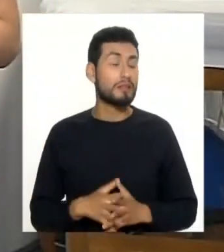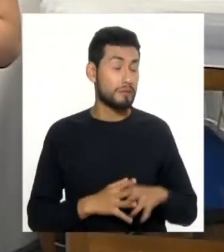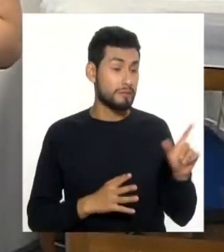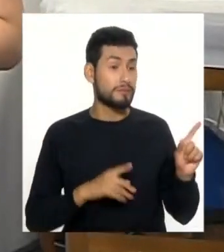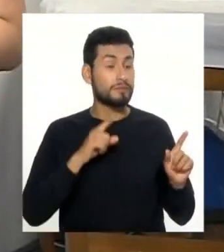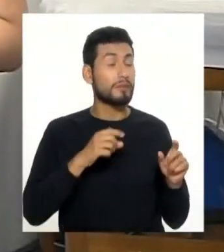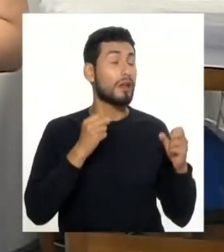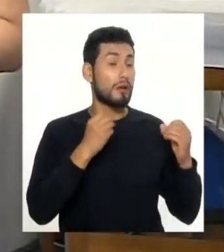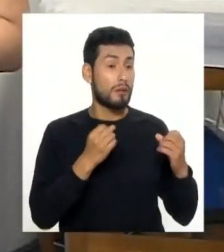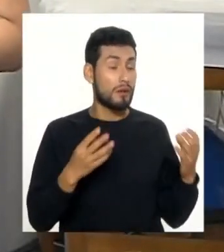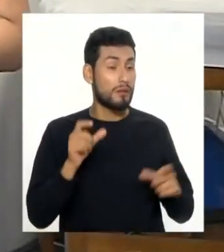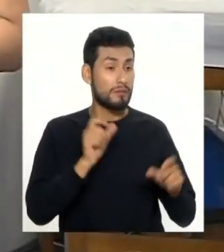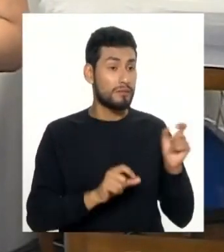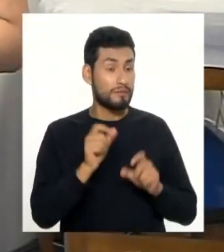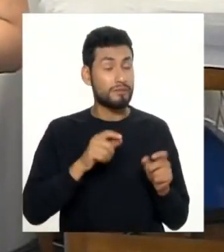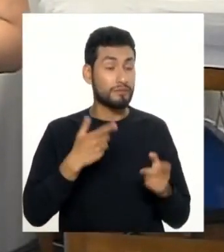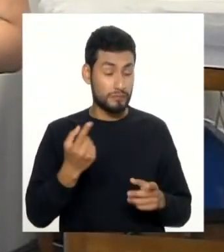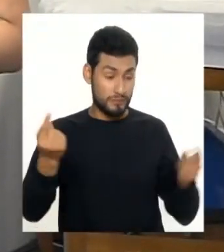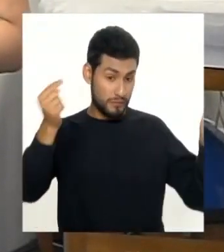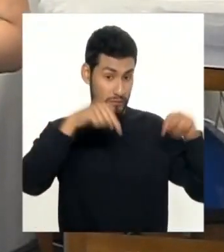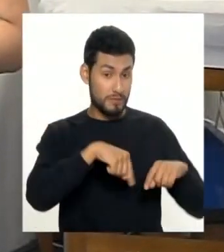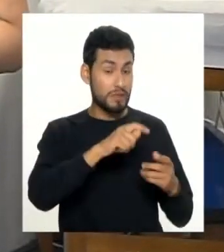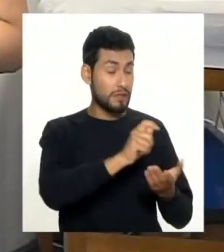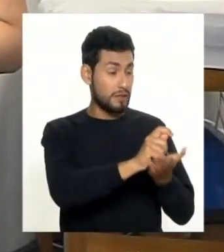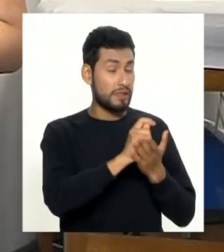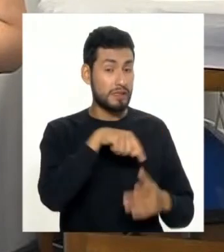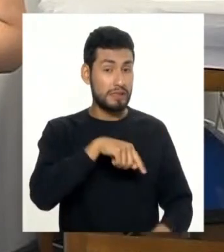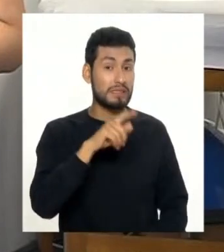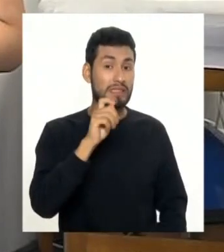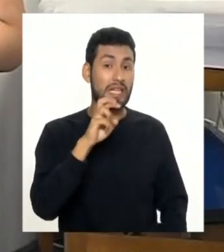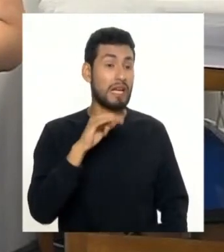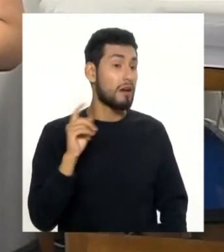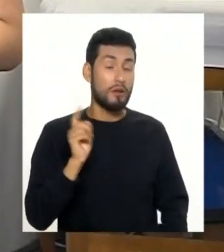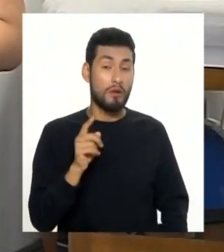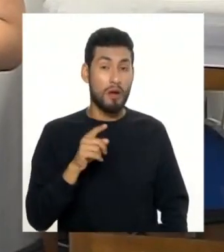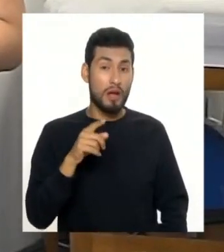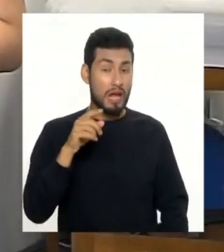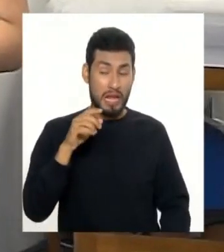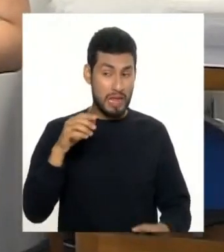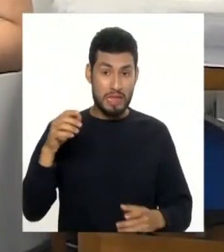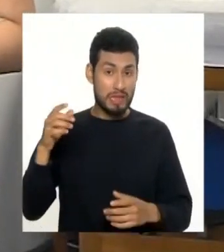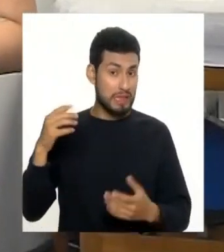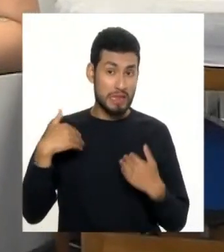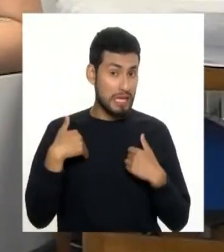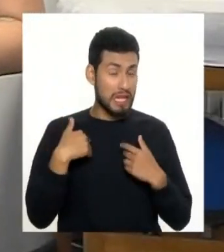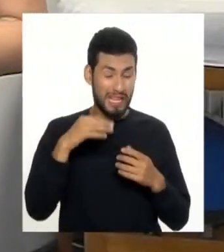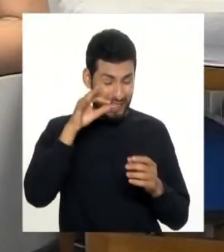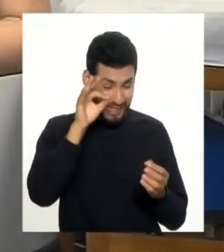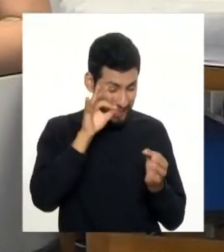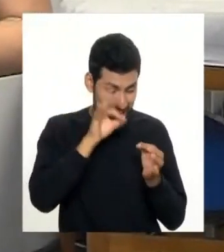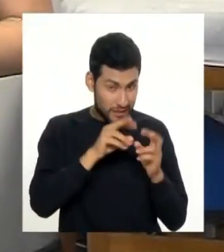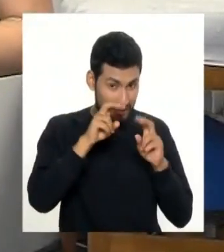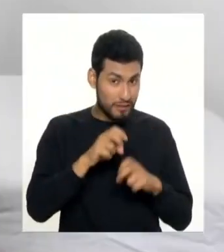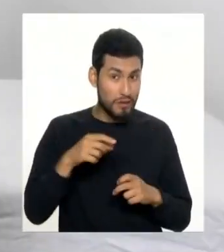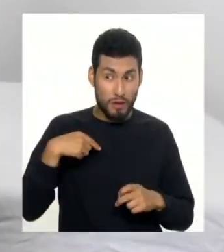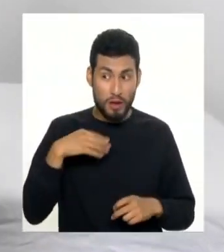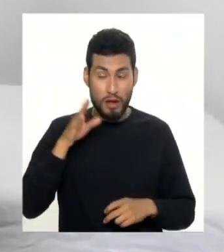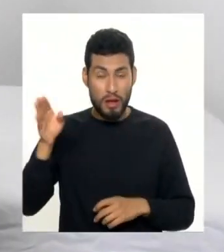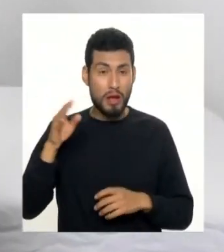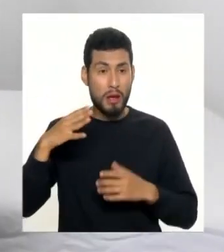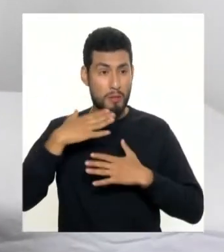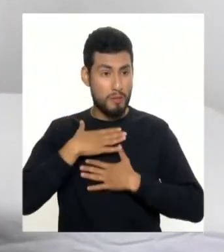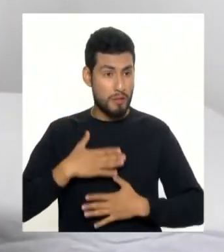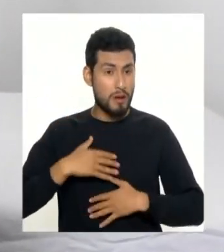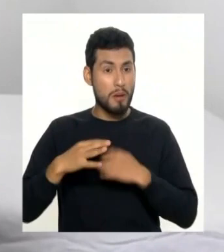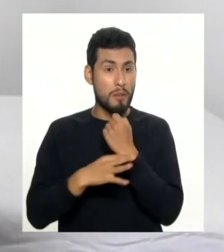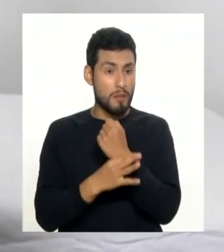mayoría de los casos, los pacientes que vienen aquí a Tera no vienen con un diagnóstico médico, ¿no? No pasan por el servicio de medicina con